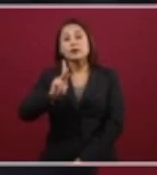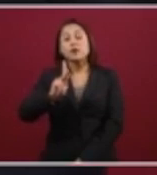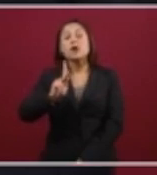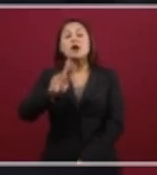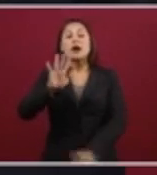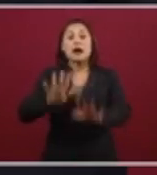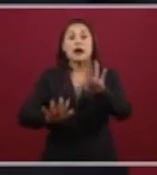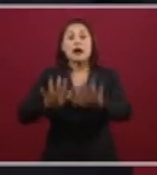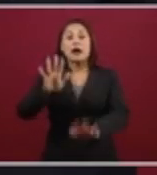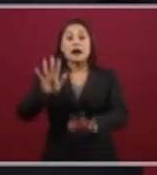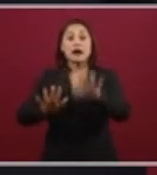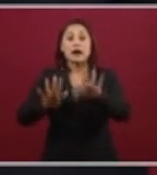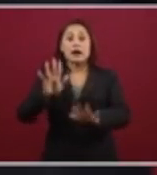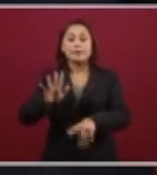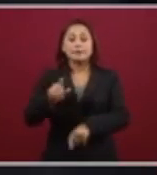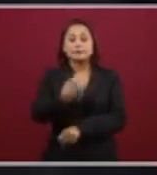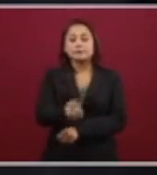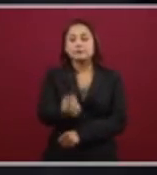productores